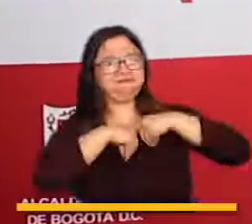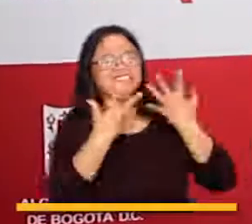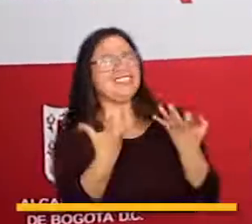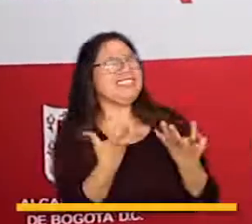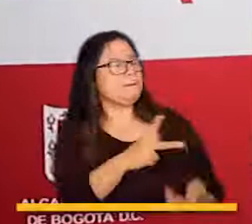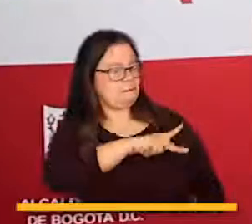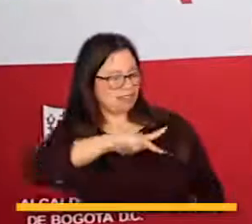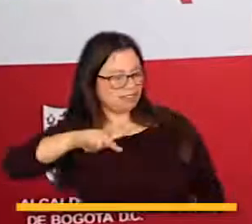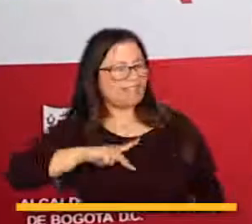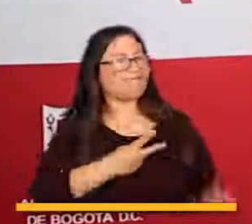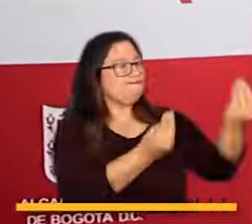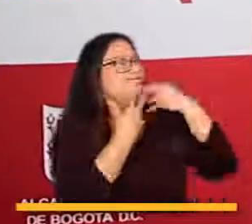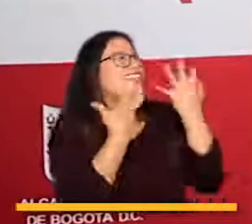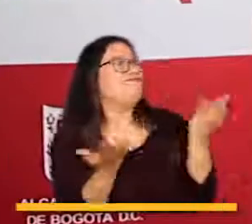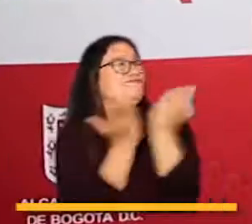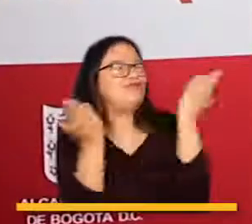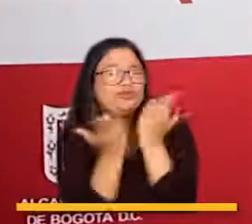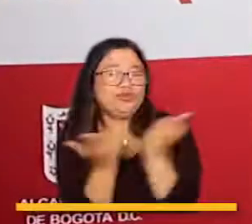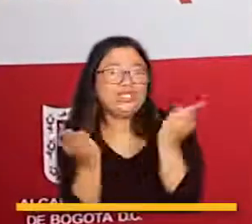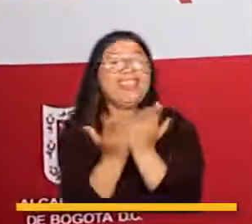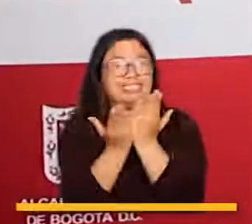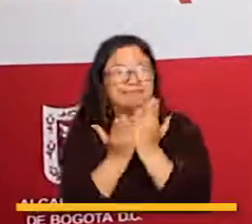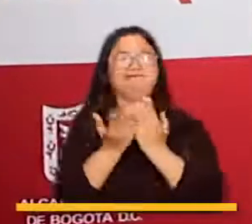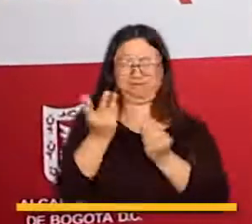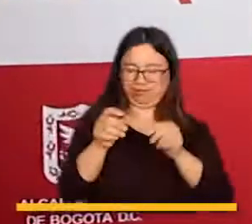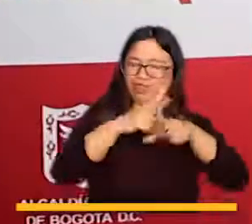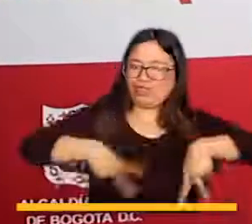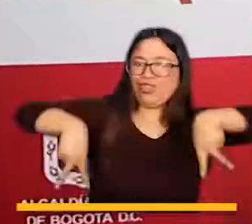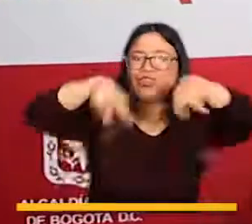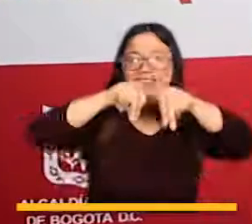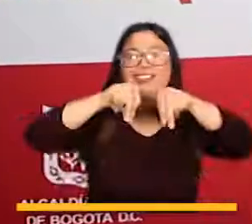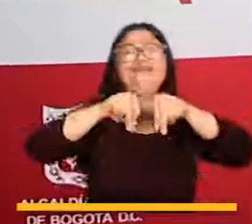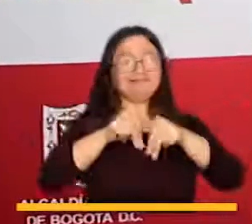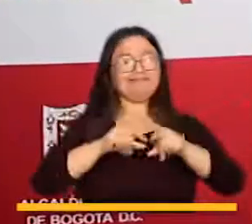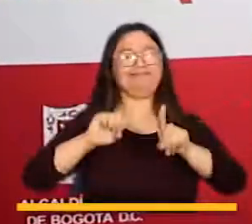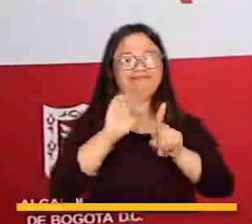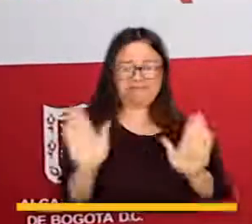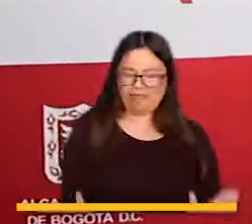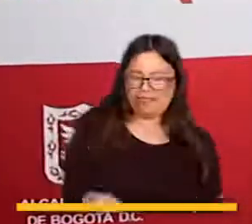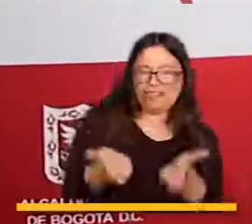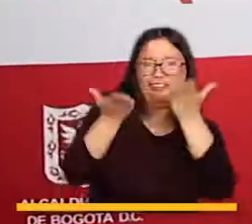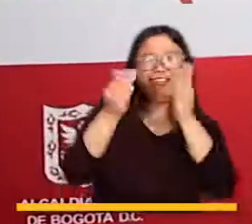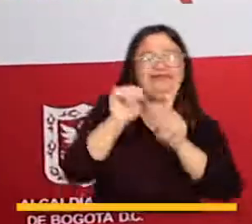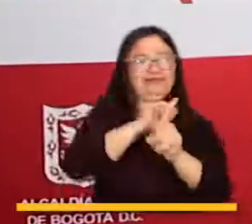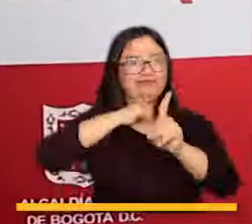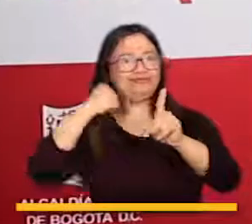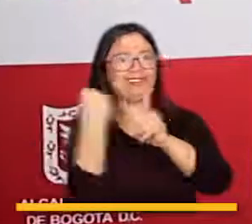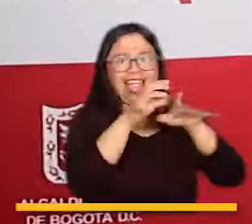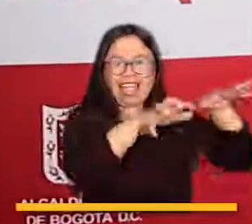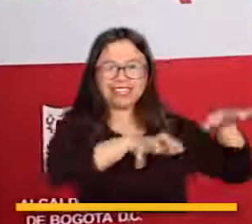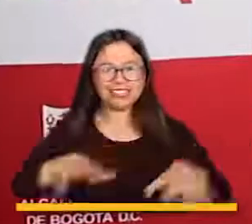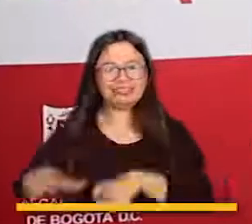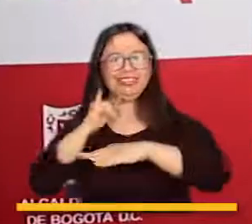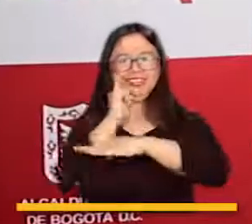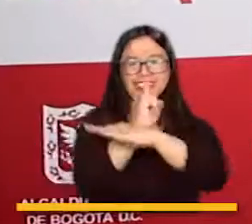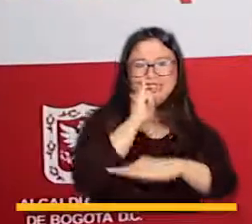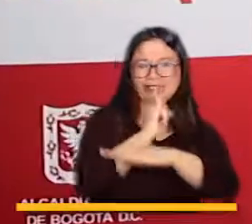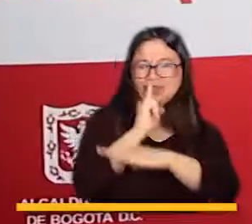de proyectos de vida que permitan el ejercicio pleno de su ciudadanía para beneficio personal y de la sociedad, a